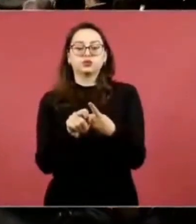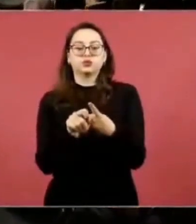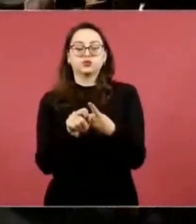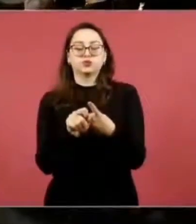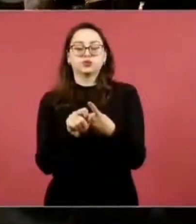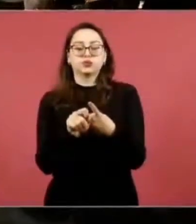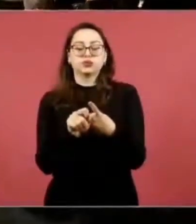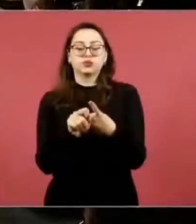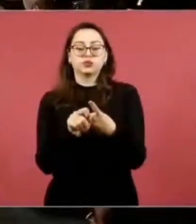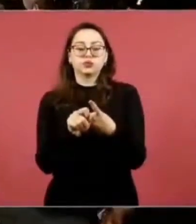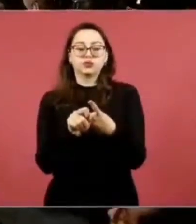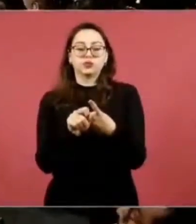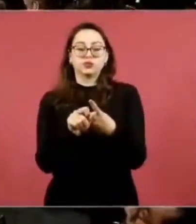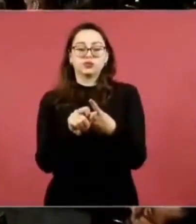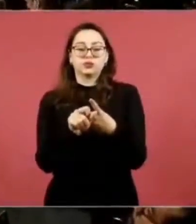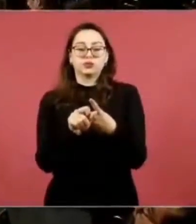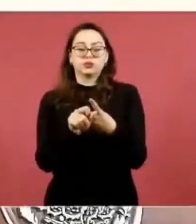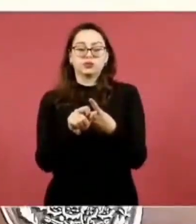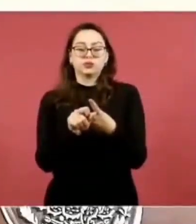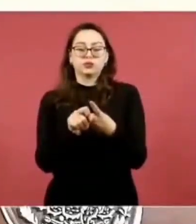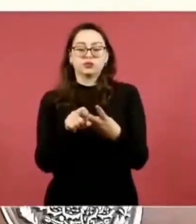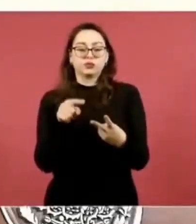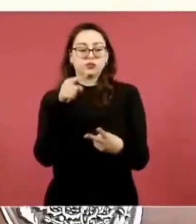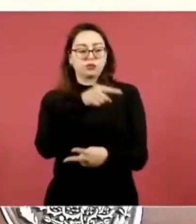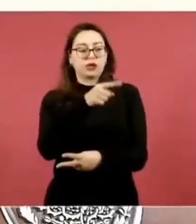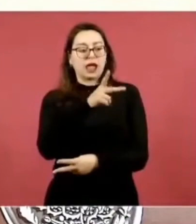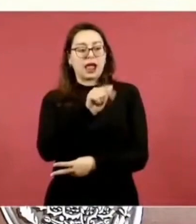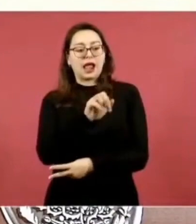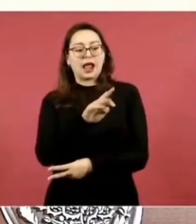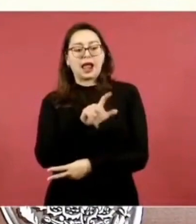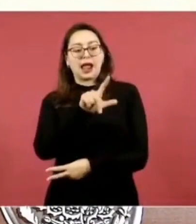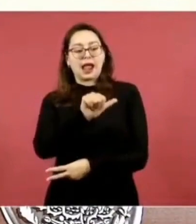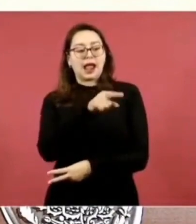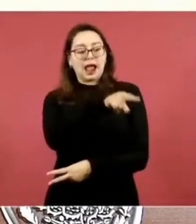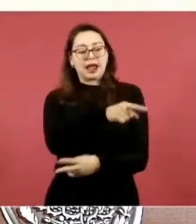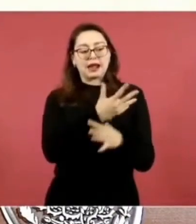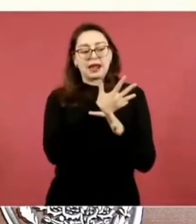que se dé a conocer lo que ha dicho la señora,